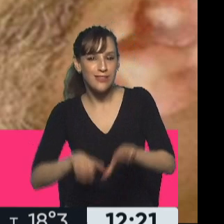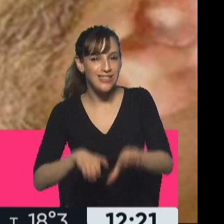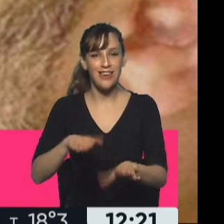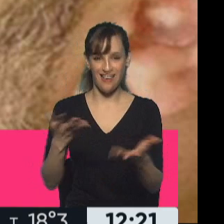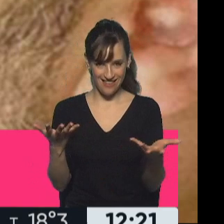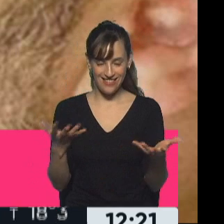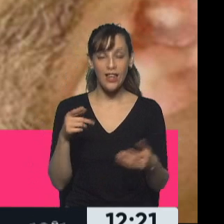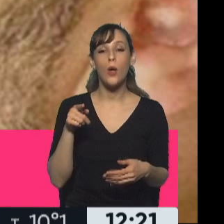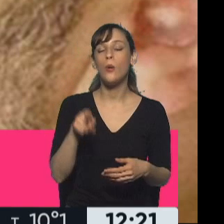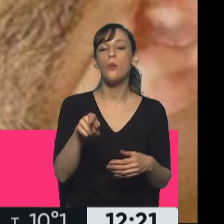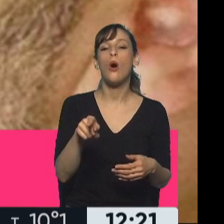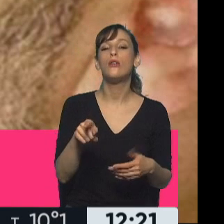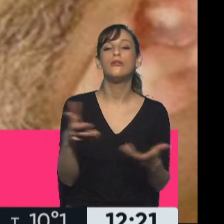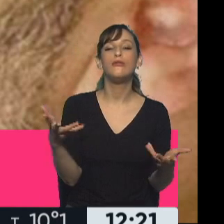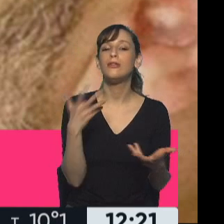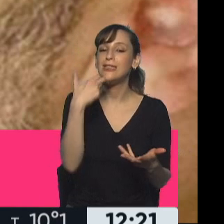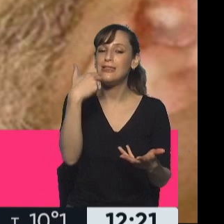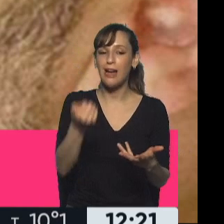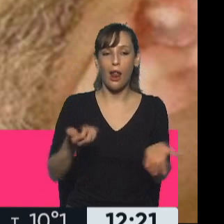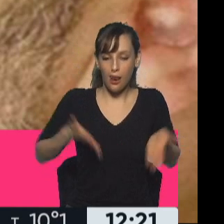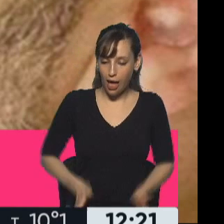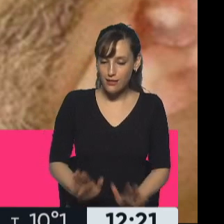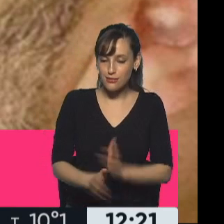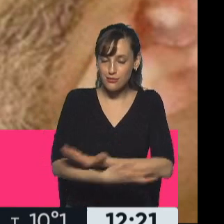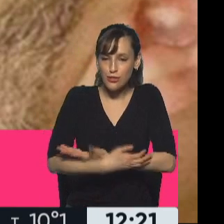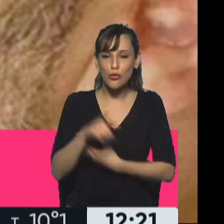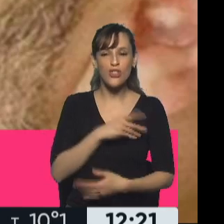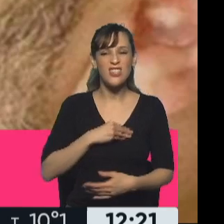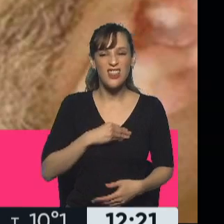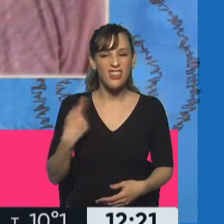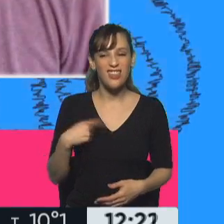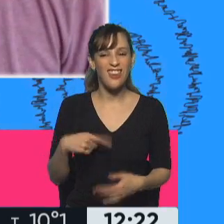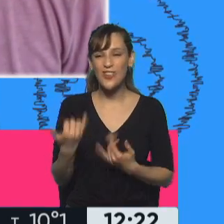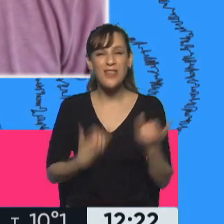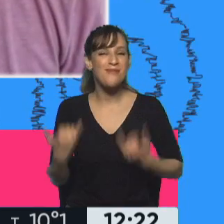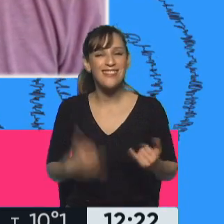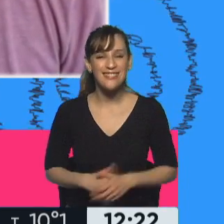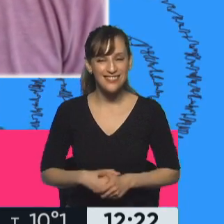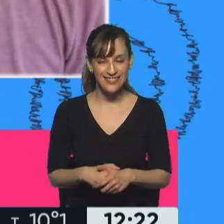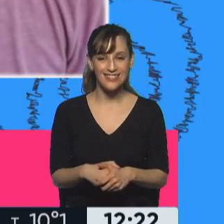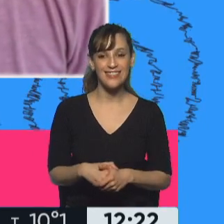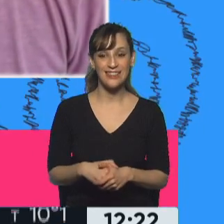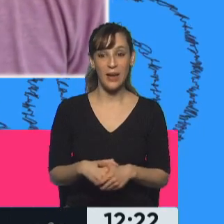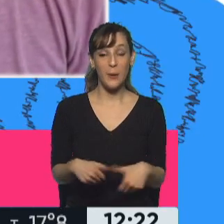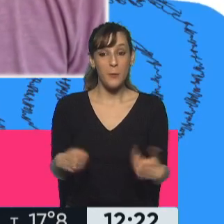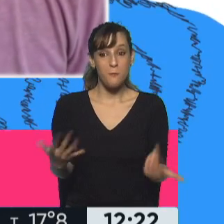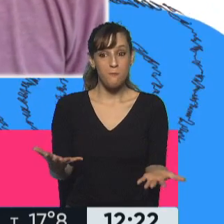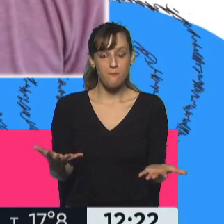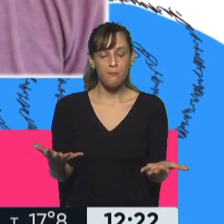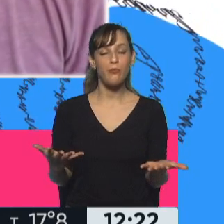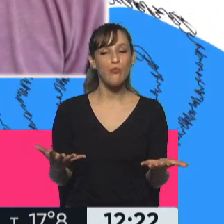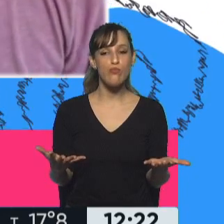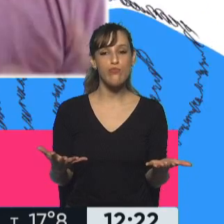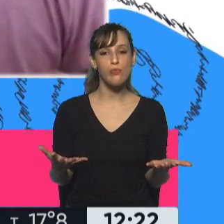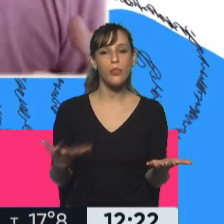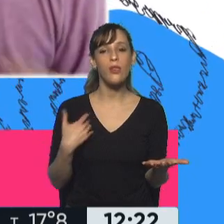vos? ¿Qué descubriste en vos nuevo con la llegada de ella? Mirá, descubrí que